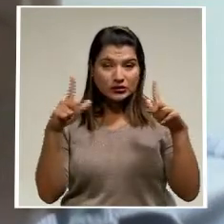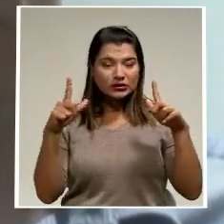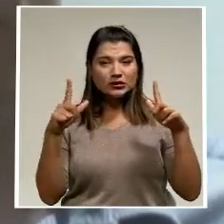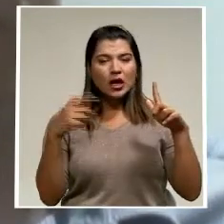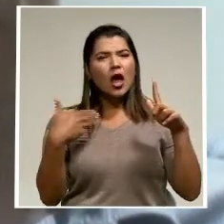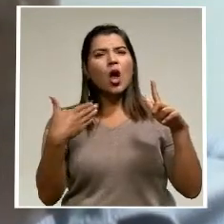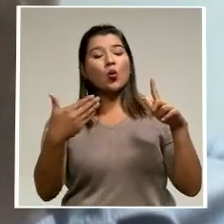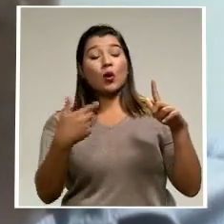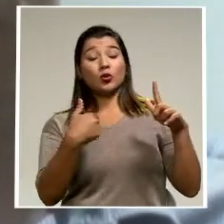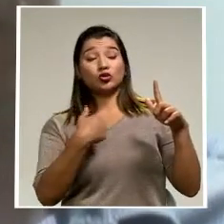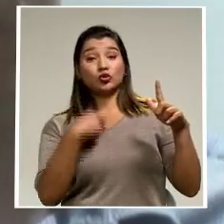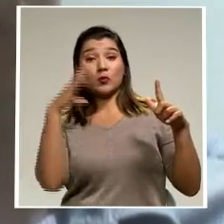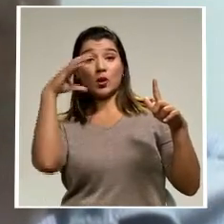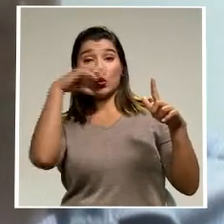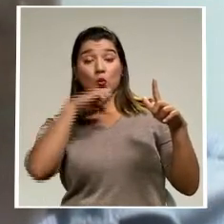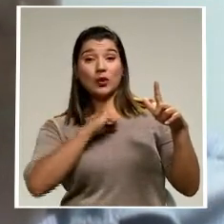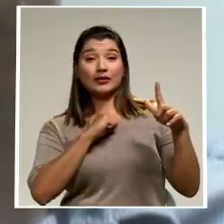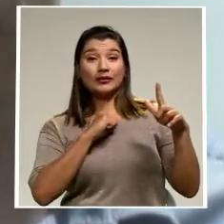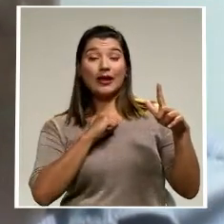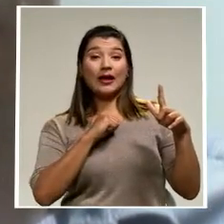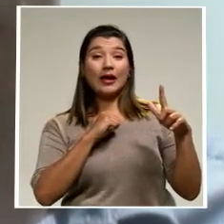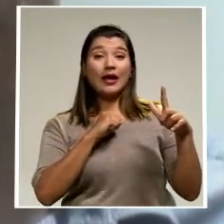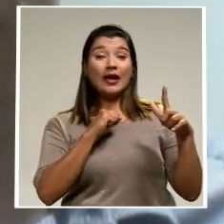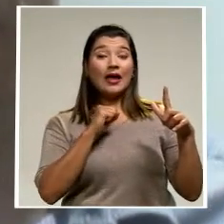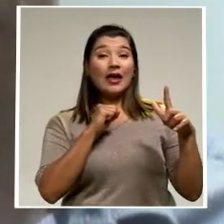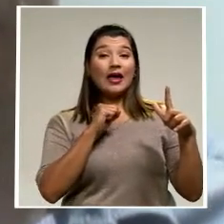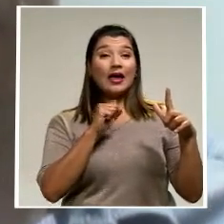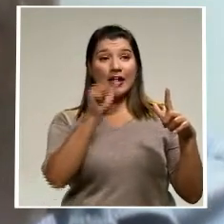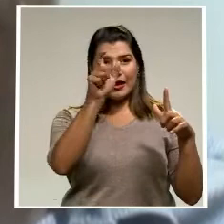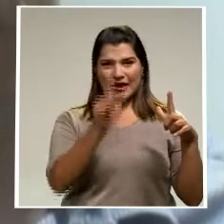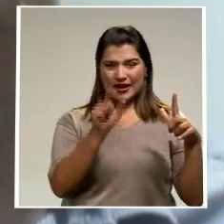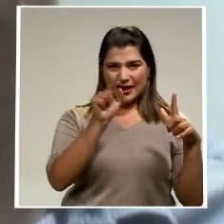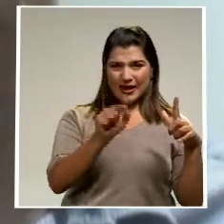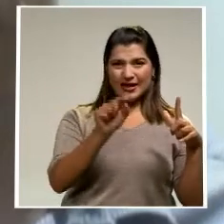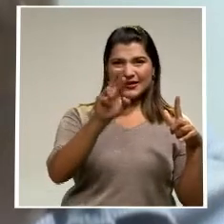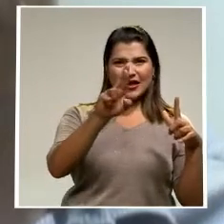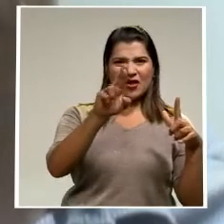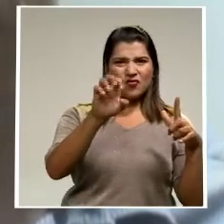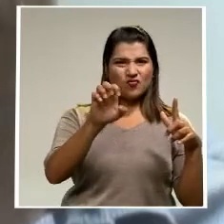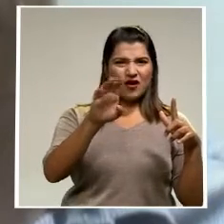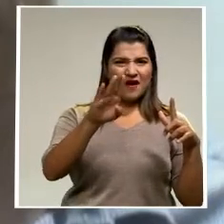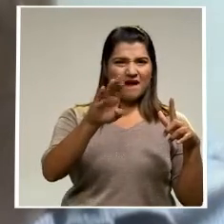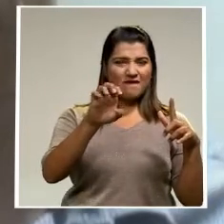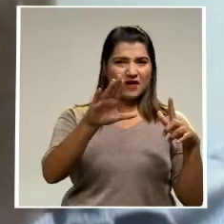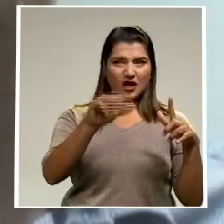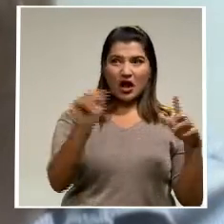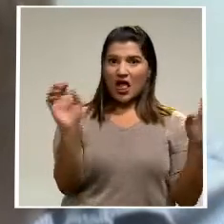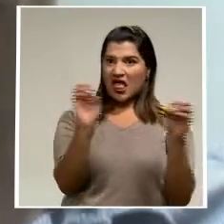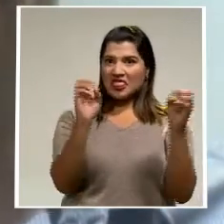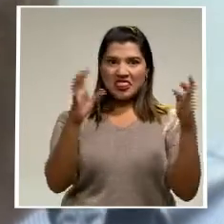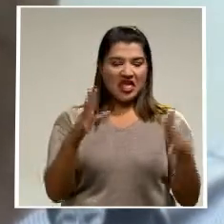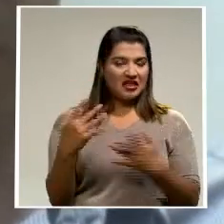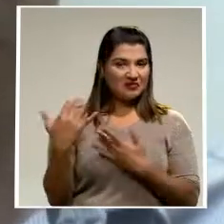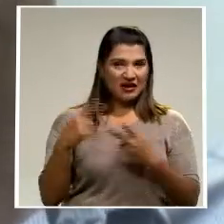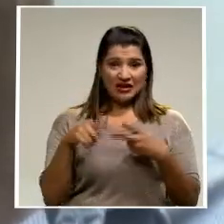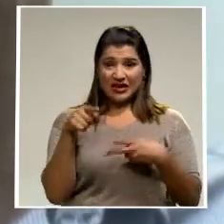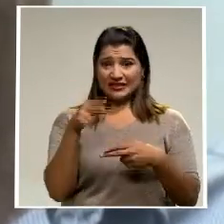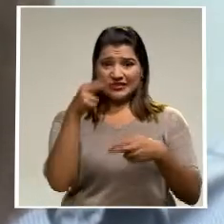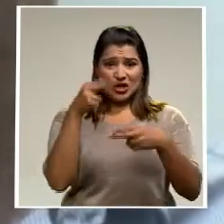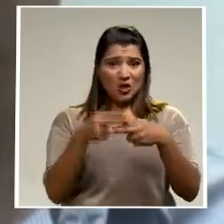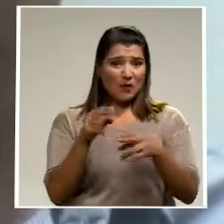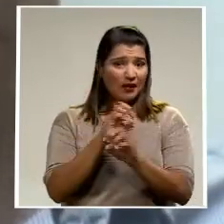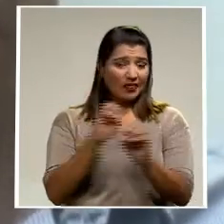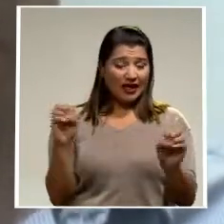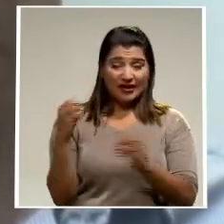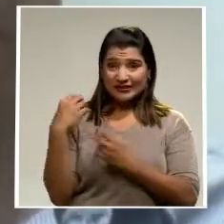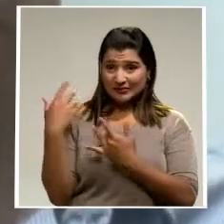de que era una persona completamente inesperada, un nombre inesperado que entraba en la